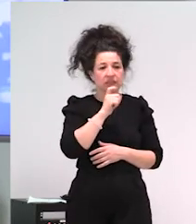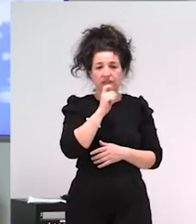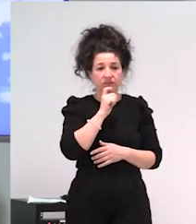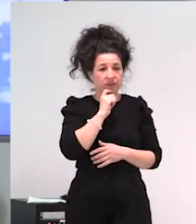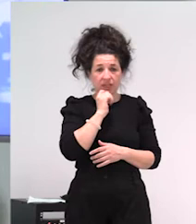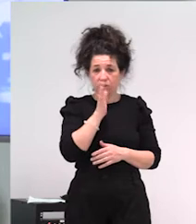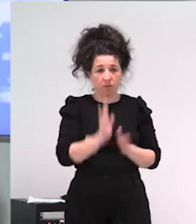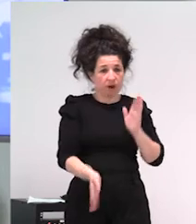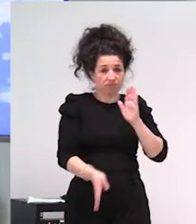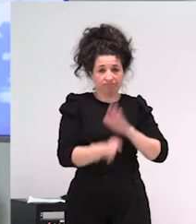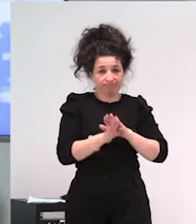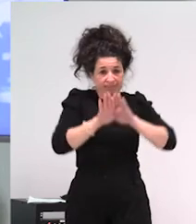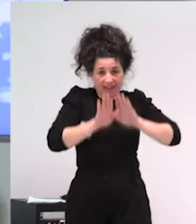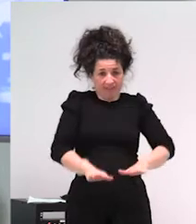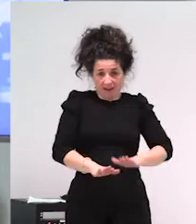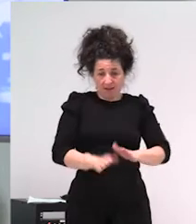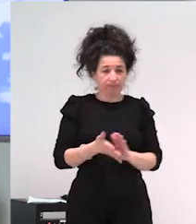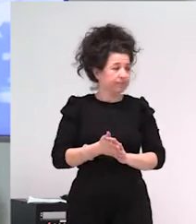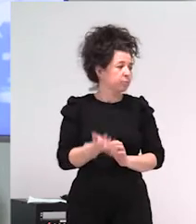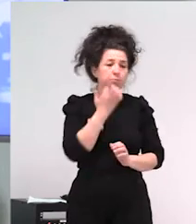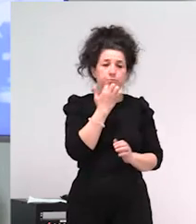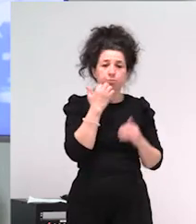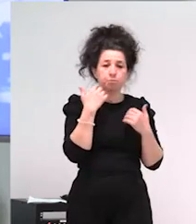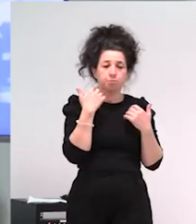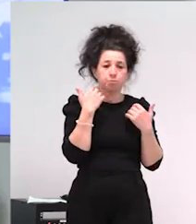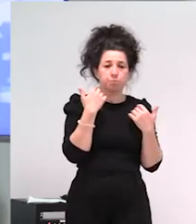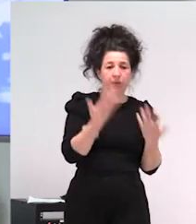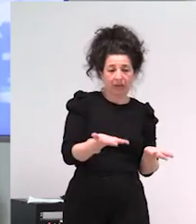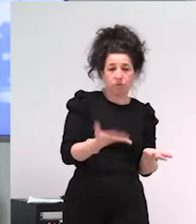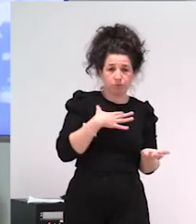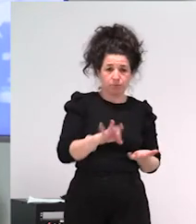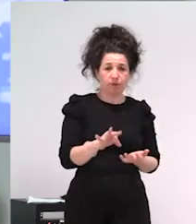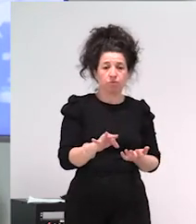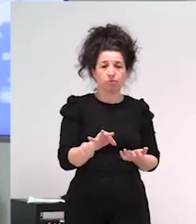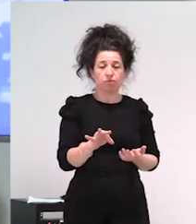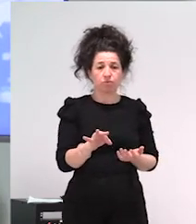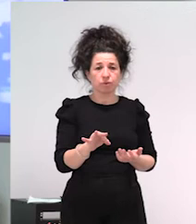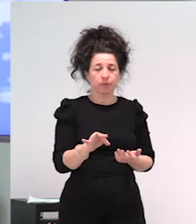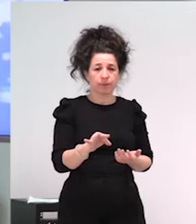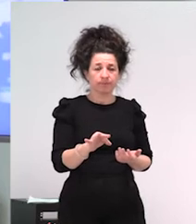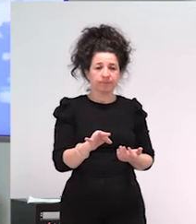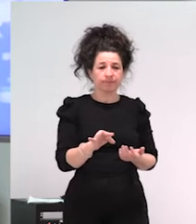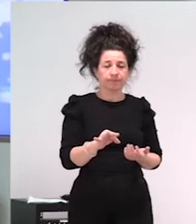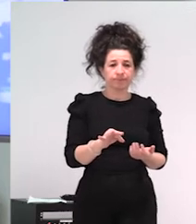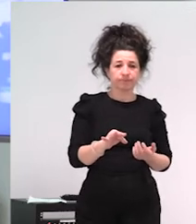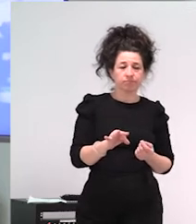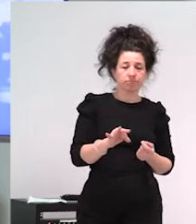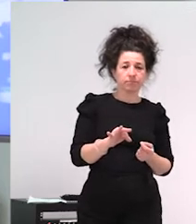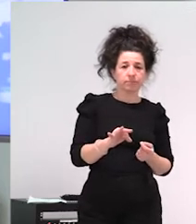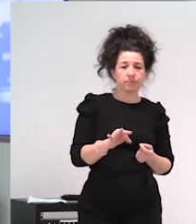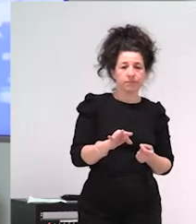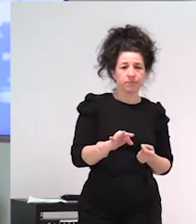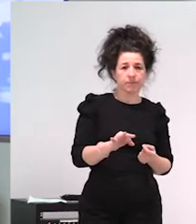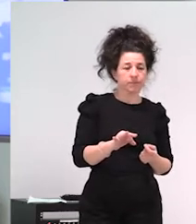para quedarse. En este sentido, podemos también buscar otros ejemplos de cuáles son los elementos que hacen